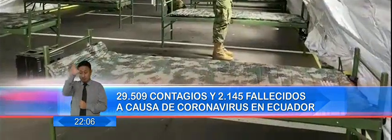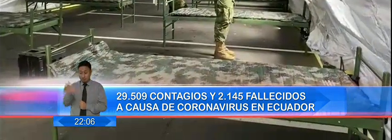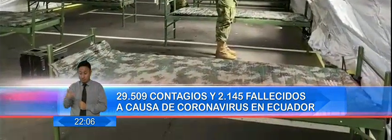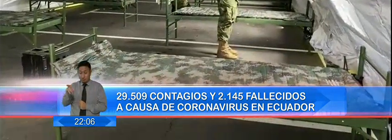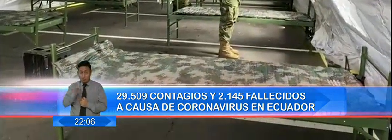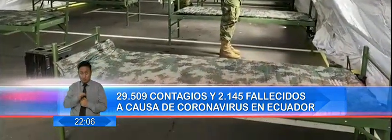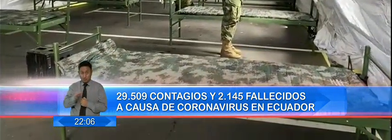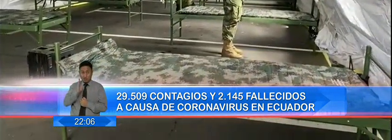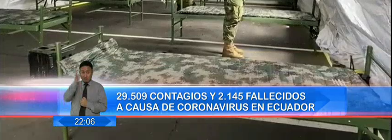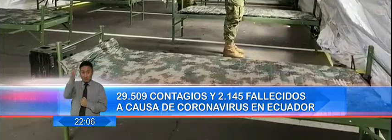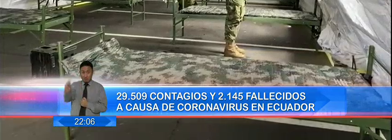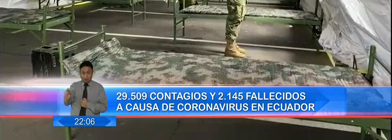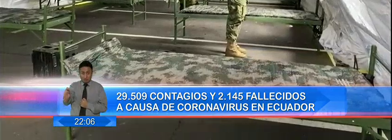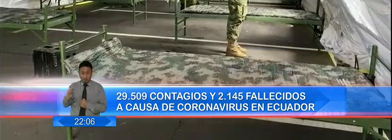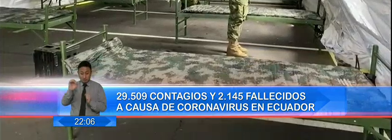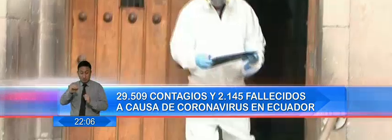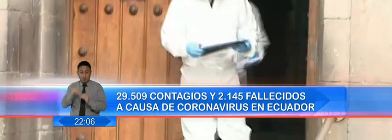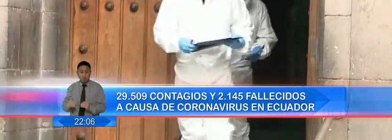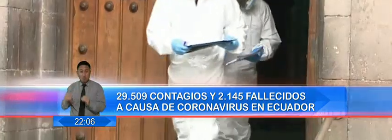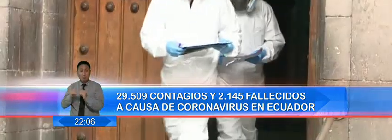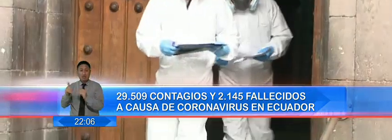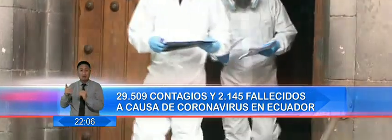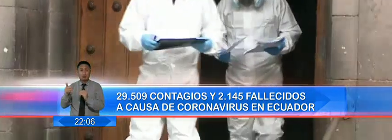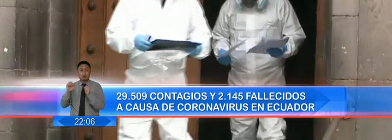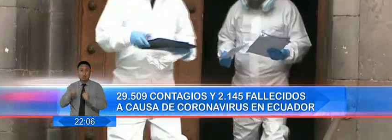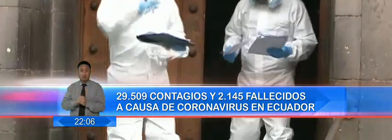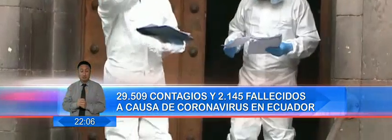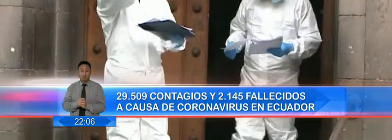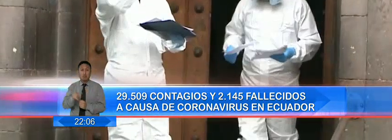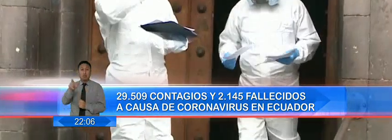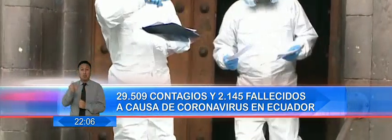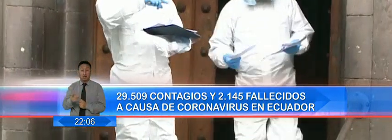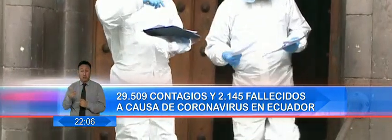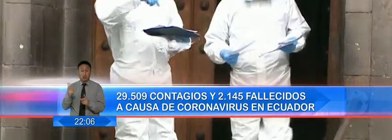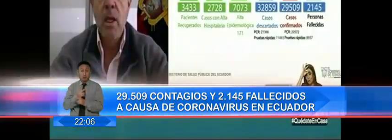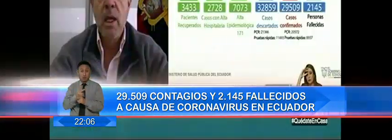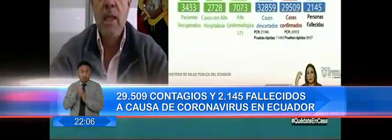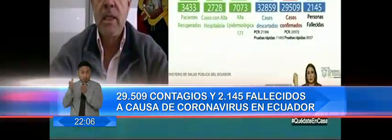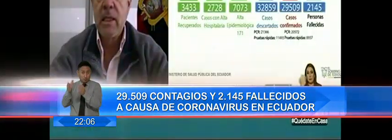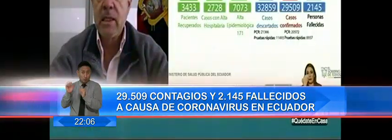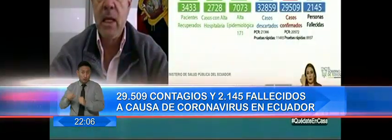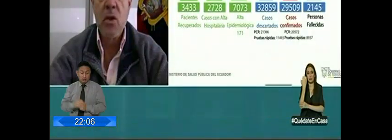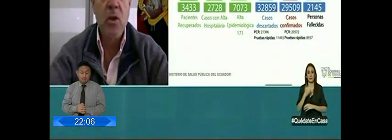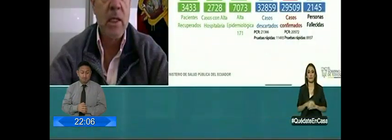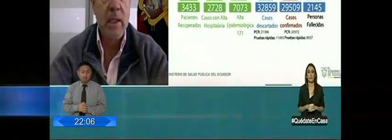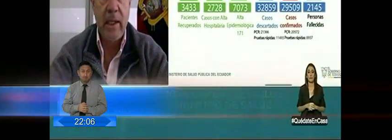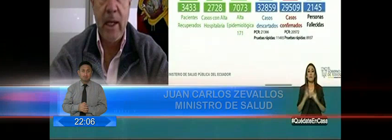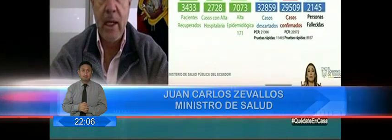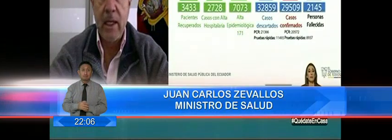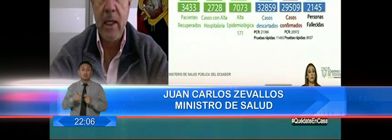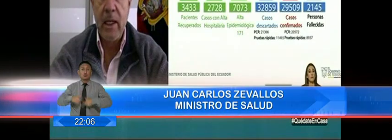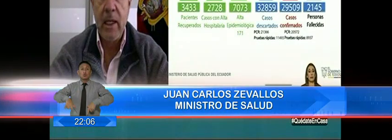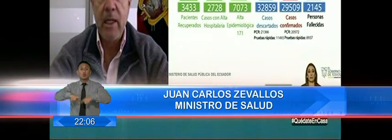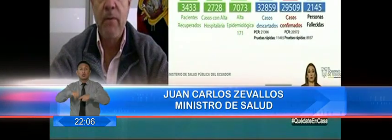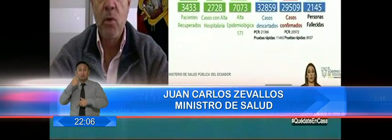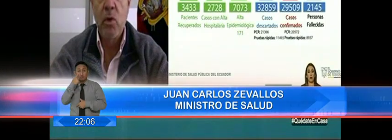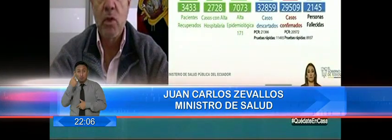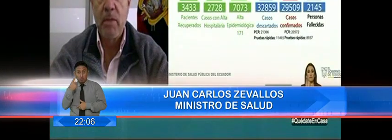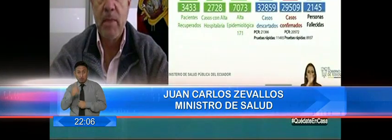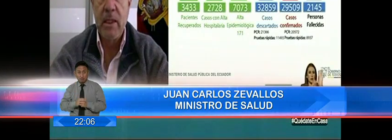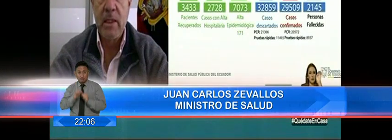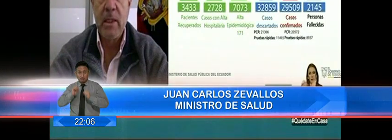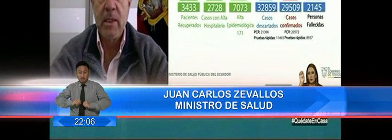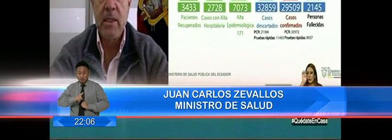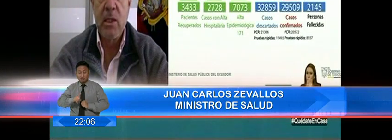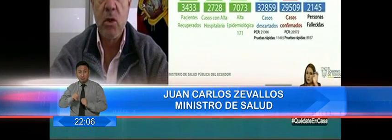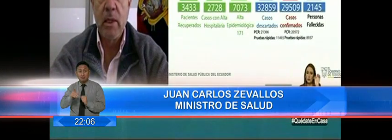coronavirus con un aumento en su capacidad para pacientes críticos sean destinados zonas de triaje y flujos de